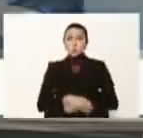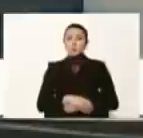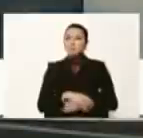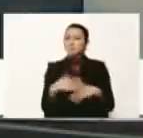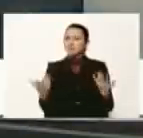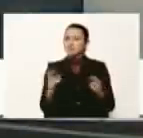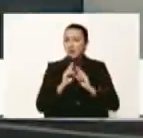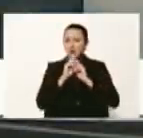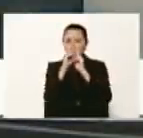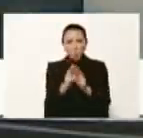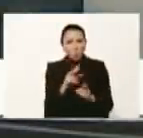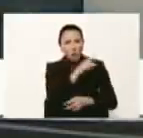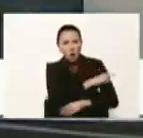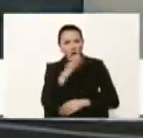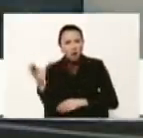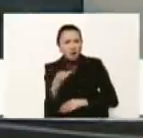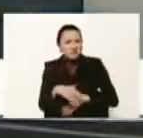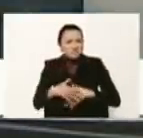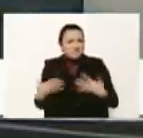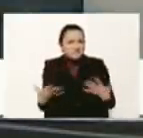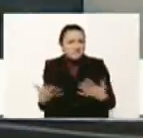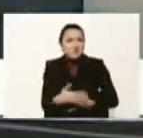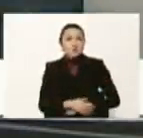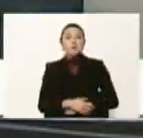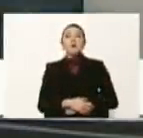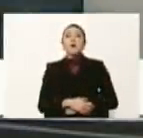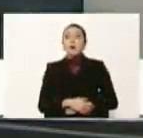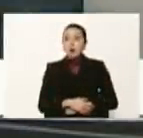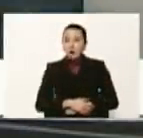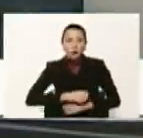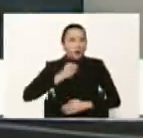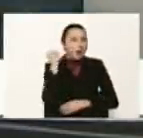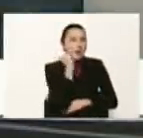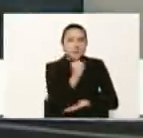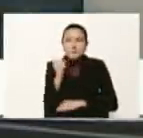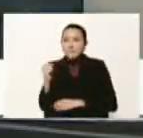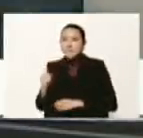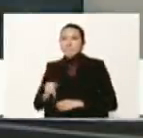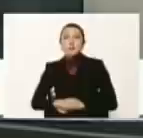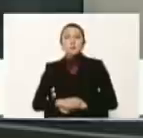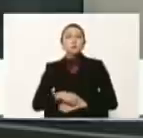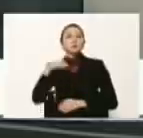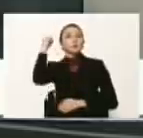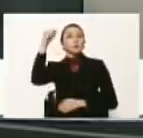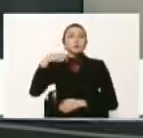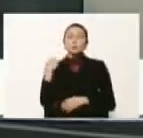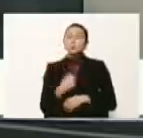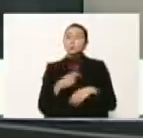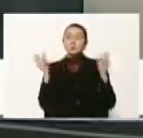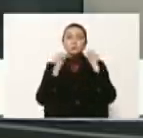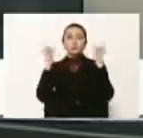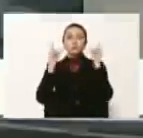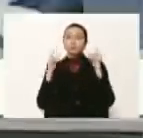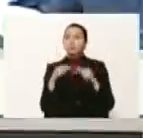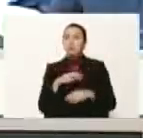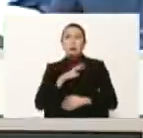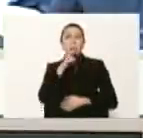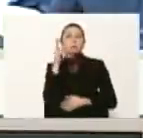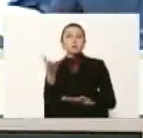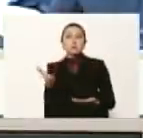por parte del Estado colombiano fue el exterminio. Las imágenes son terribles, espantosas. Los